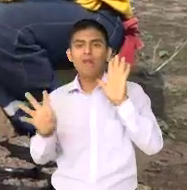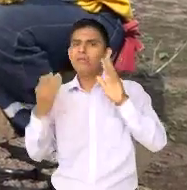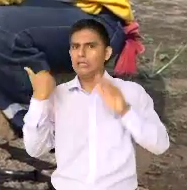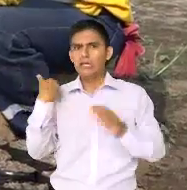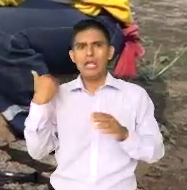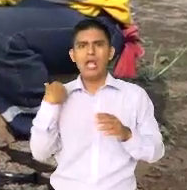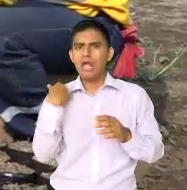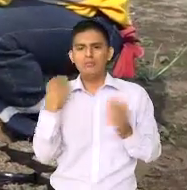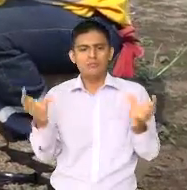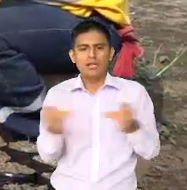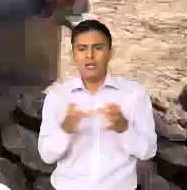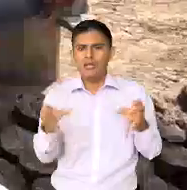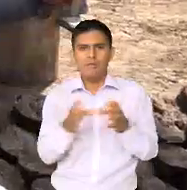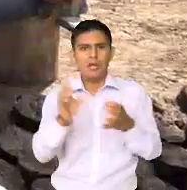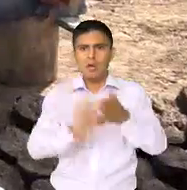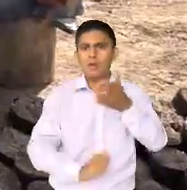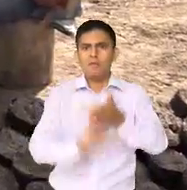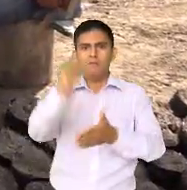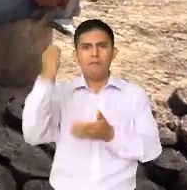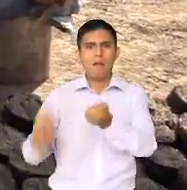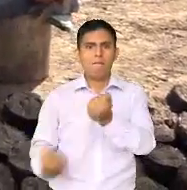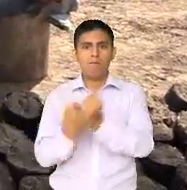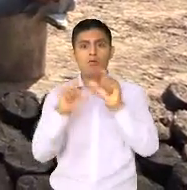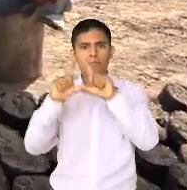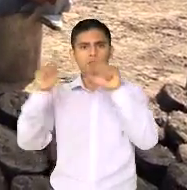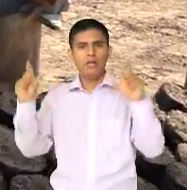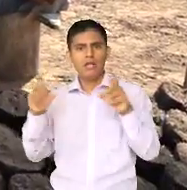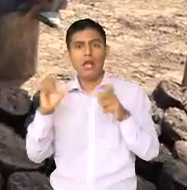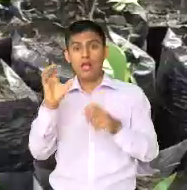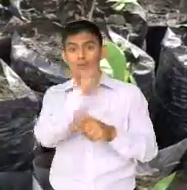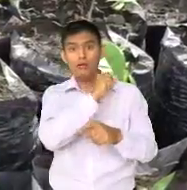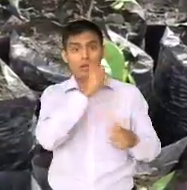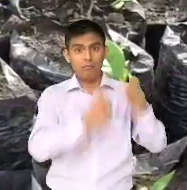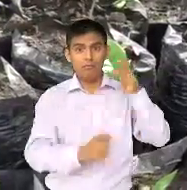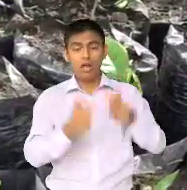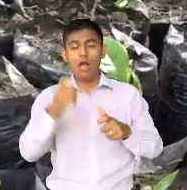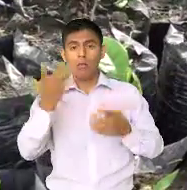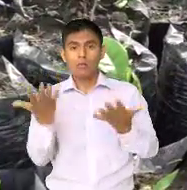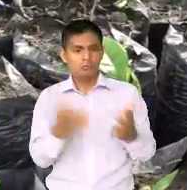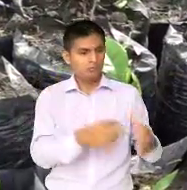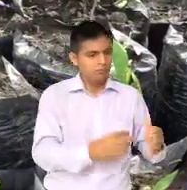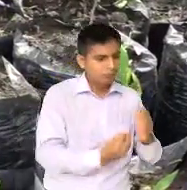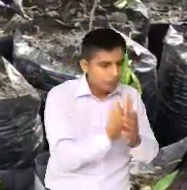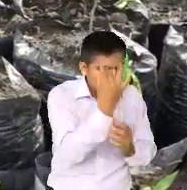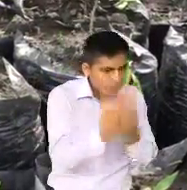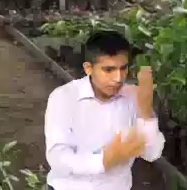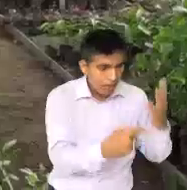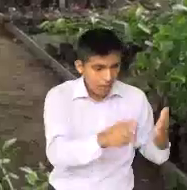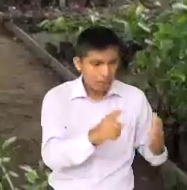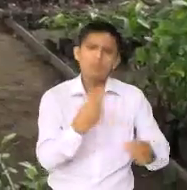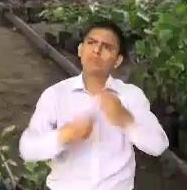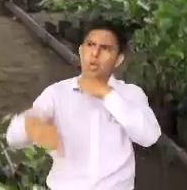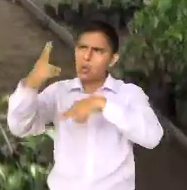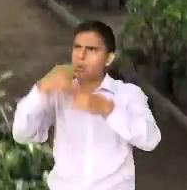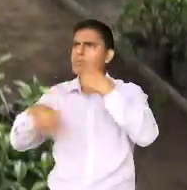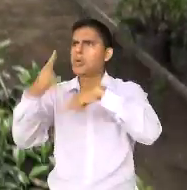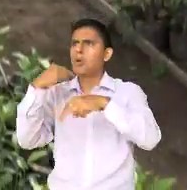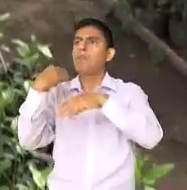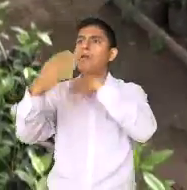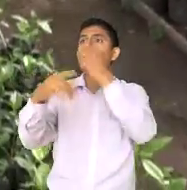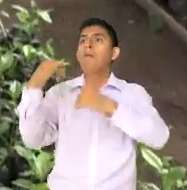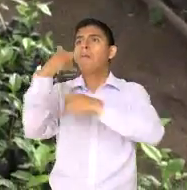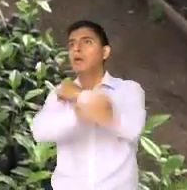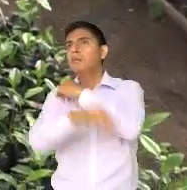certificación de agrocalidad lo que garantiza que inclusive las especies que allí se producen puedan ser negociadas y